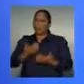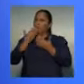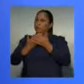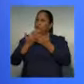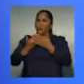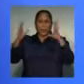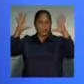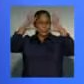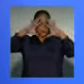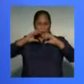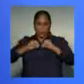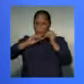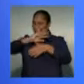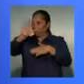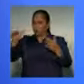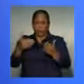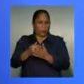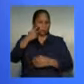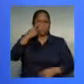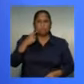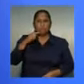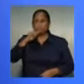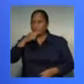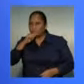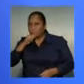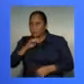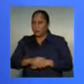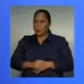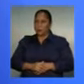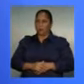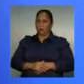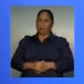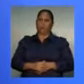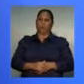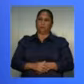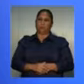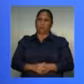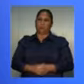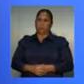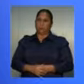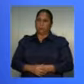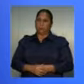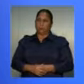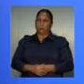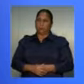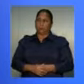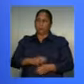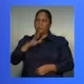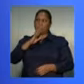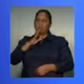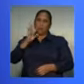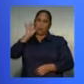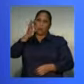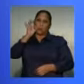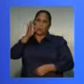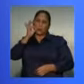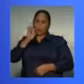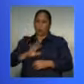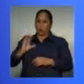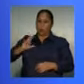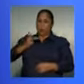muy buenas noches a todas y a todos sum chisun hanun ñaura ikuna nuestra